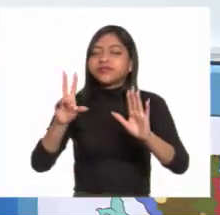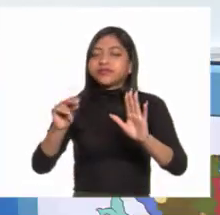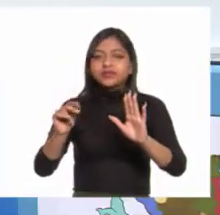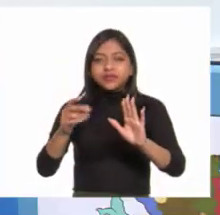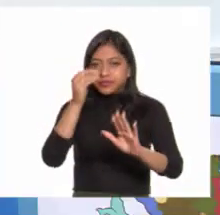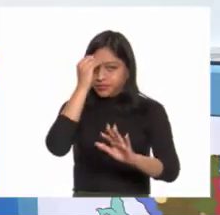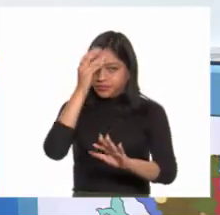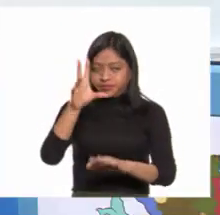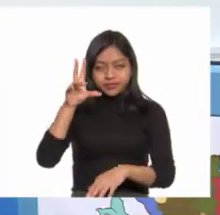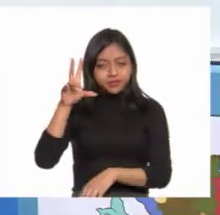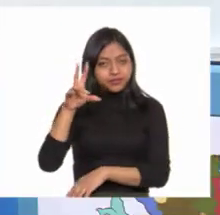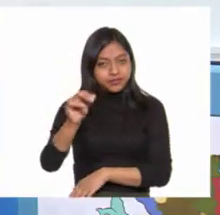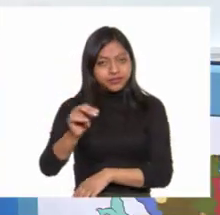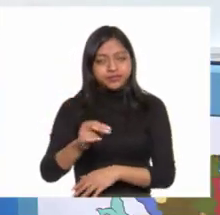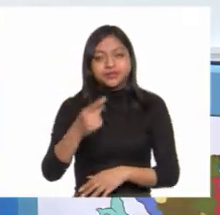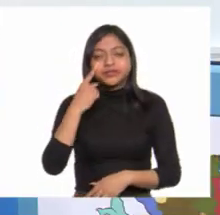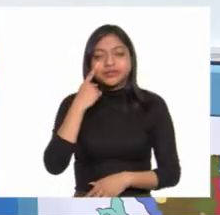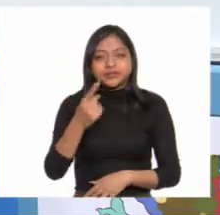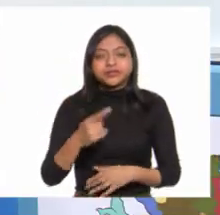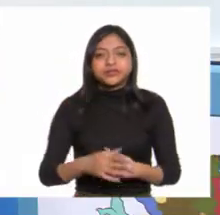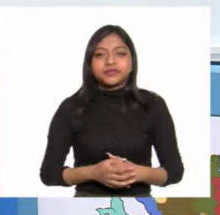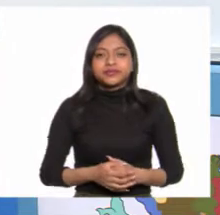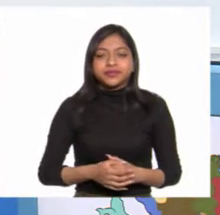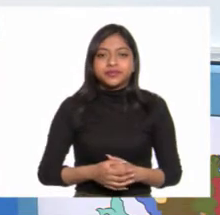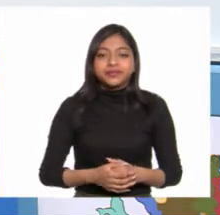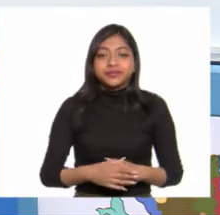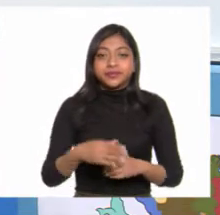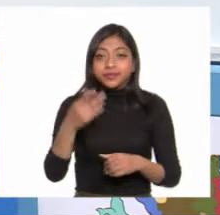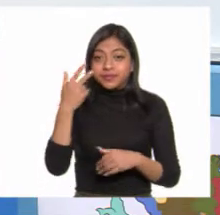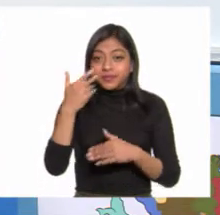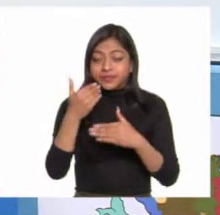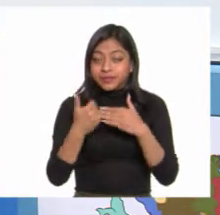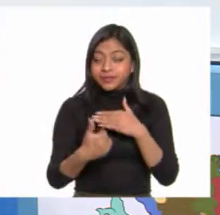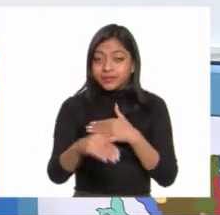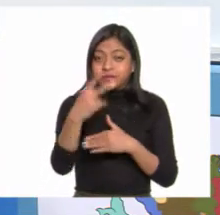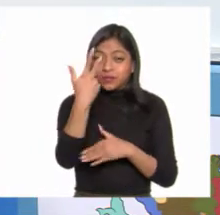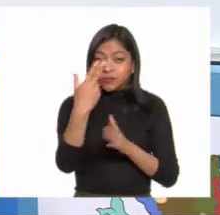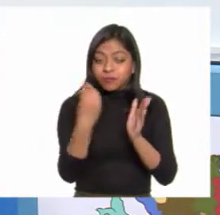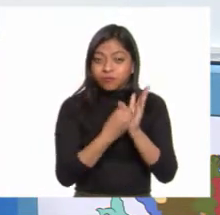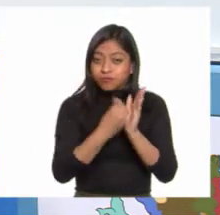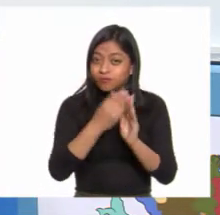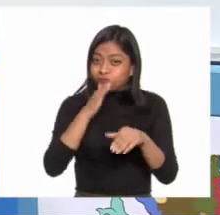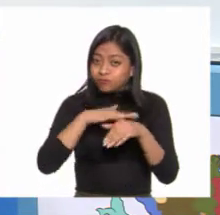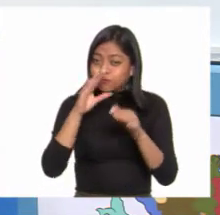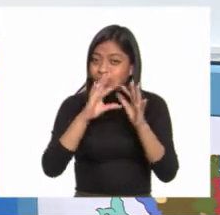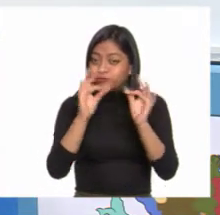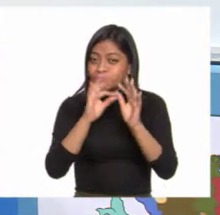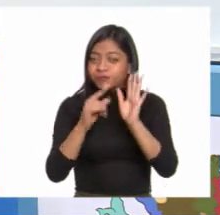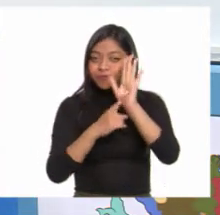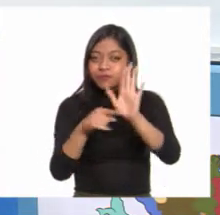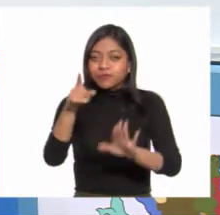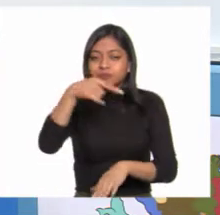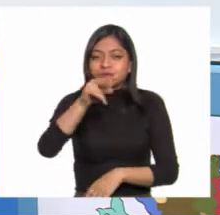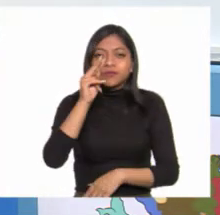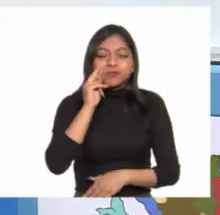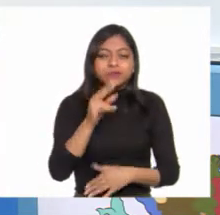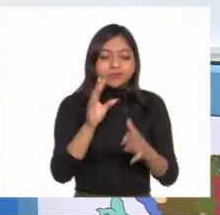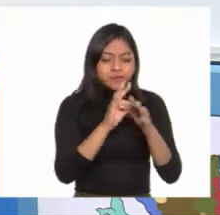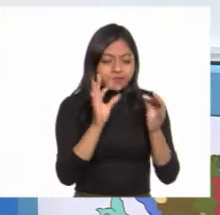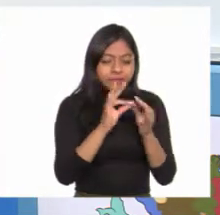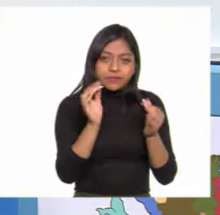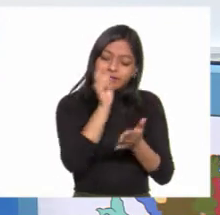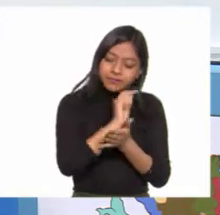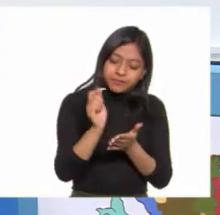se nos está olvidando, al contrario. A lo largo de 8 sesiones más, vamos a ir recordando y analizando las características de los textos